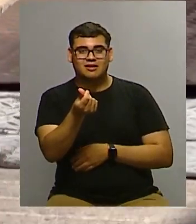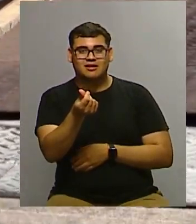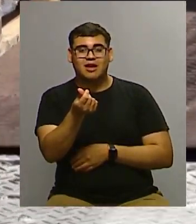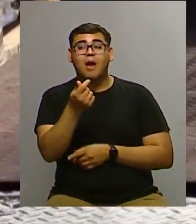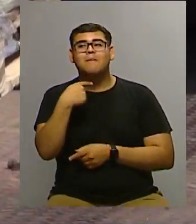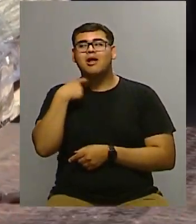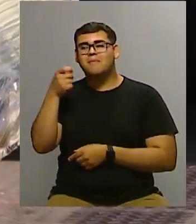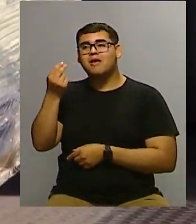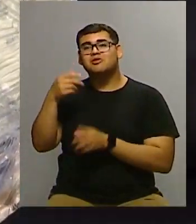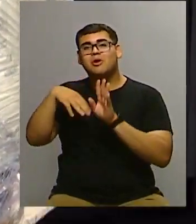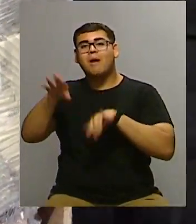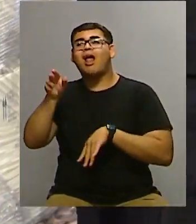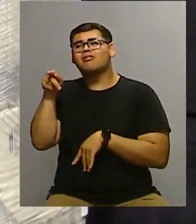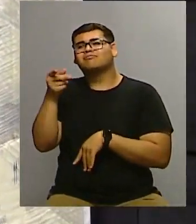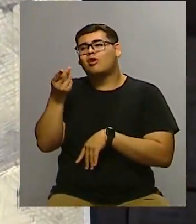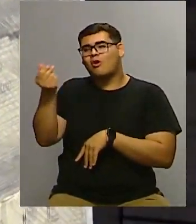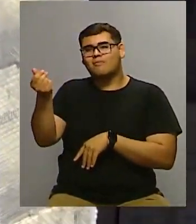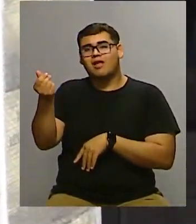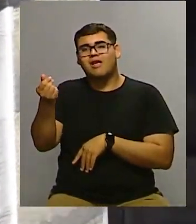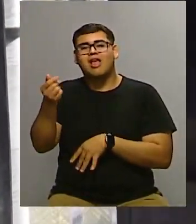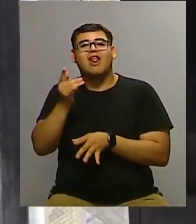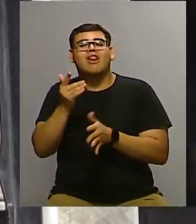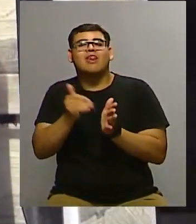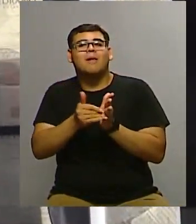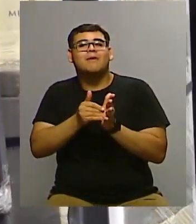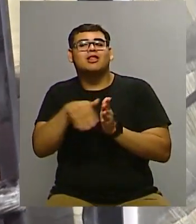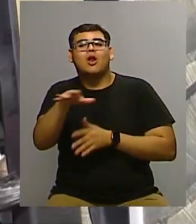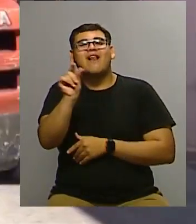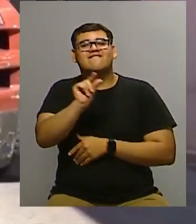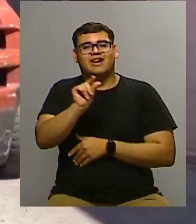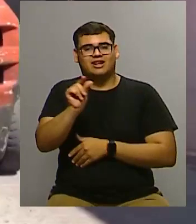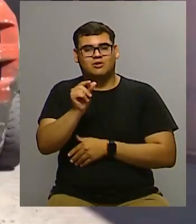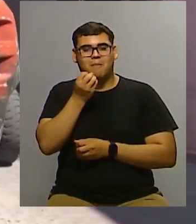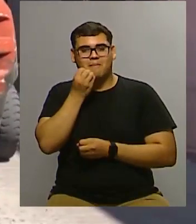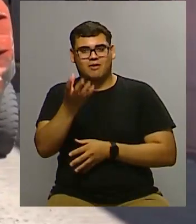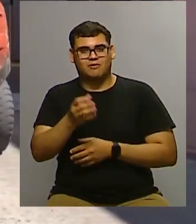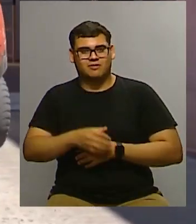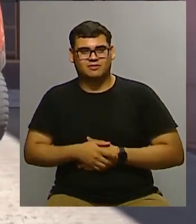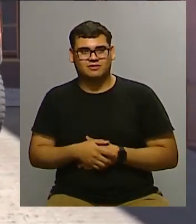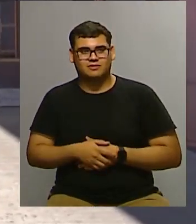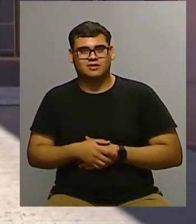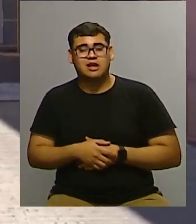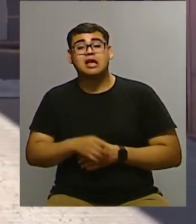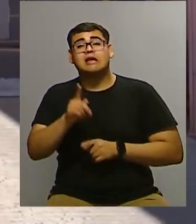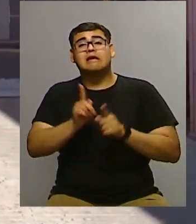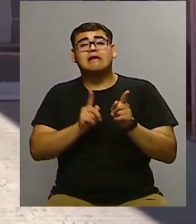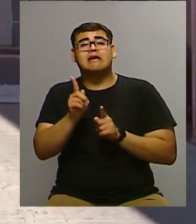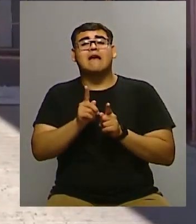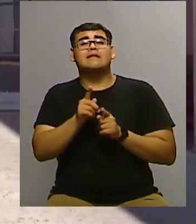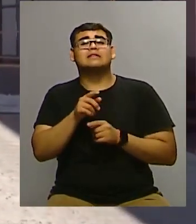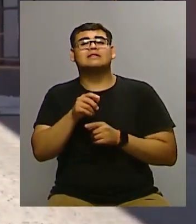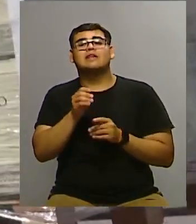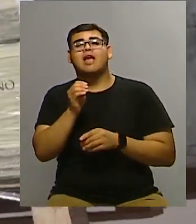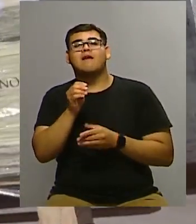compran a España. Si tiene buen precio Australia, le compran a Australia. Y cuando tenemos cosechas bajas, como fue